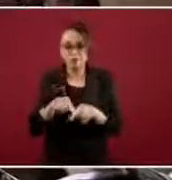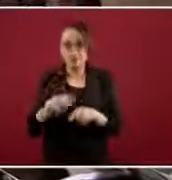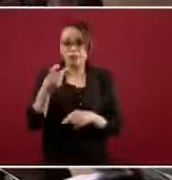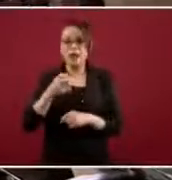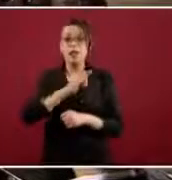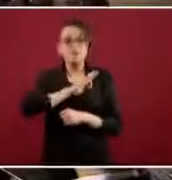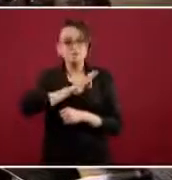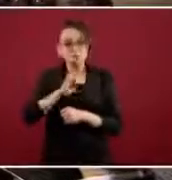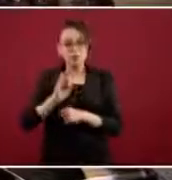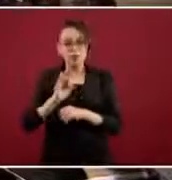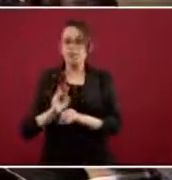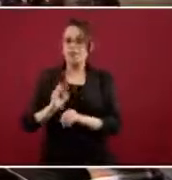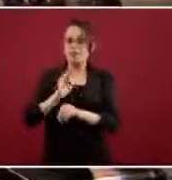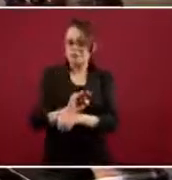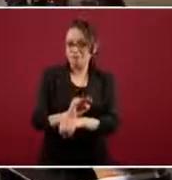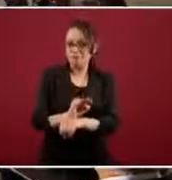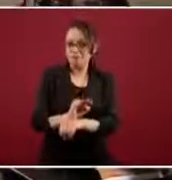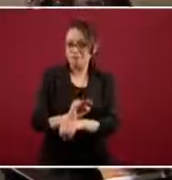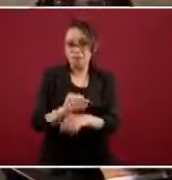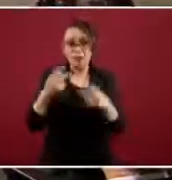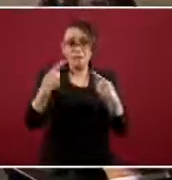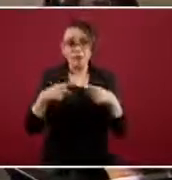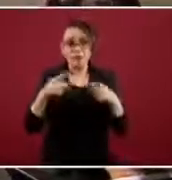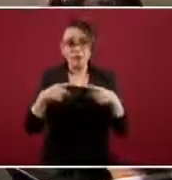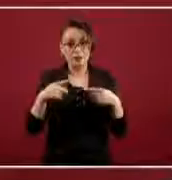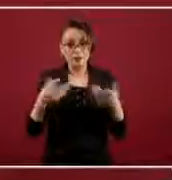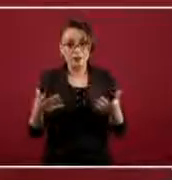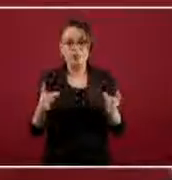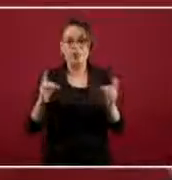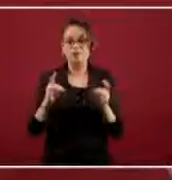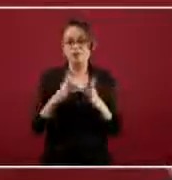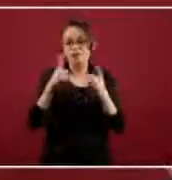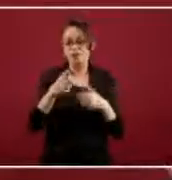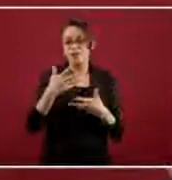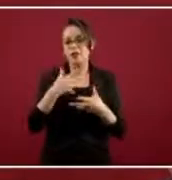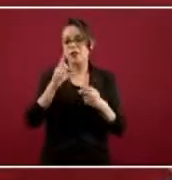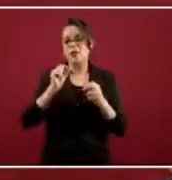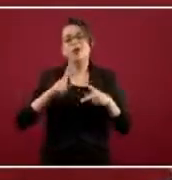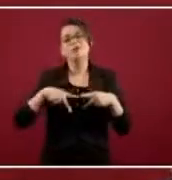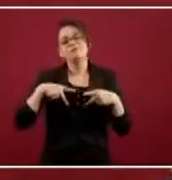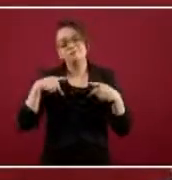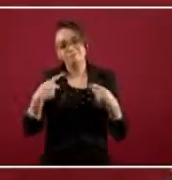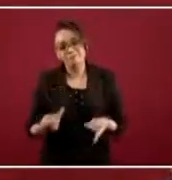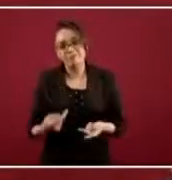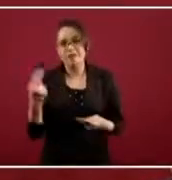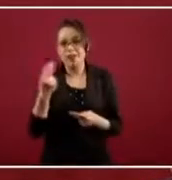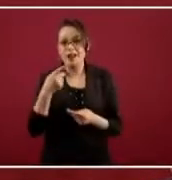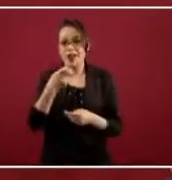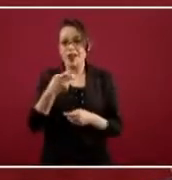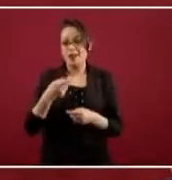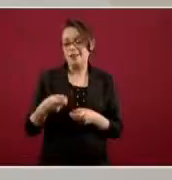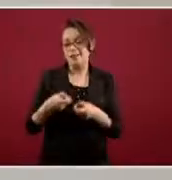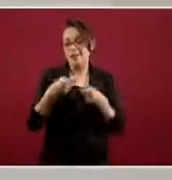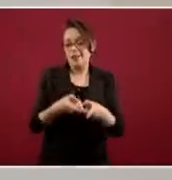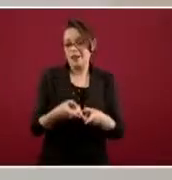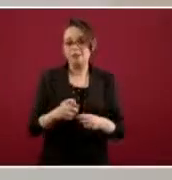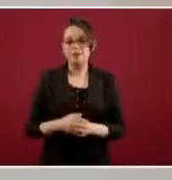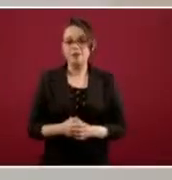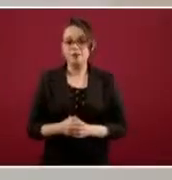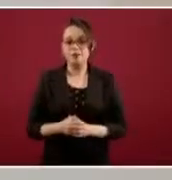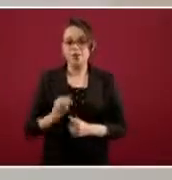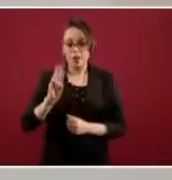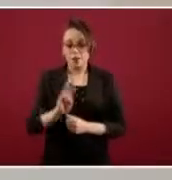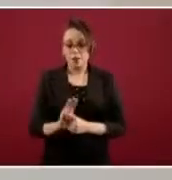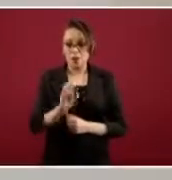personas que pudieran estar susceptibles. Esto quisiera esperar porque el próximo miércoles o jueves he